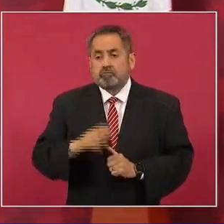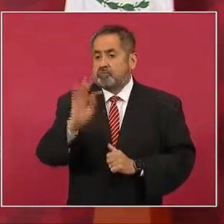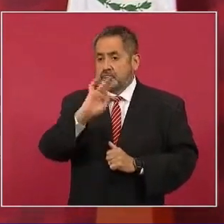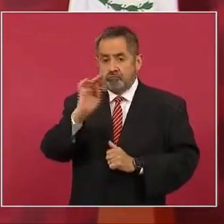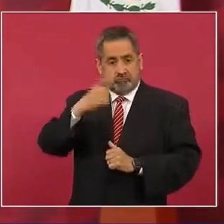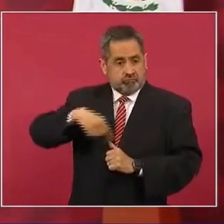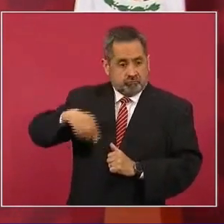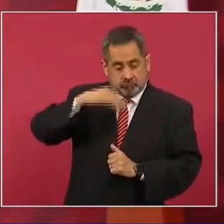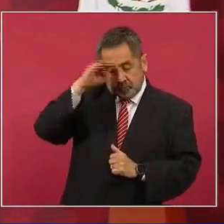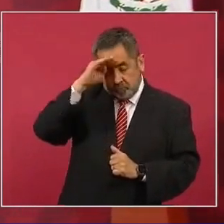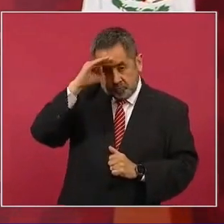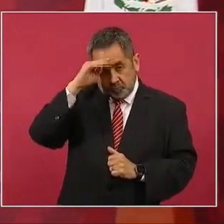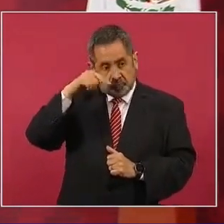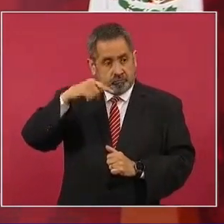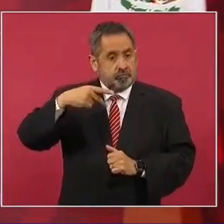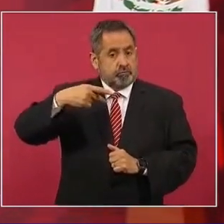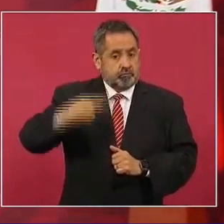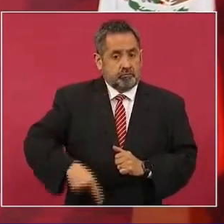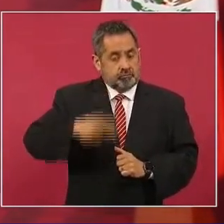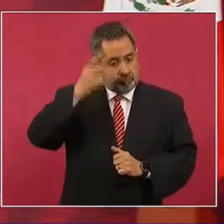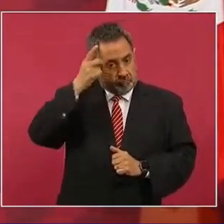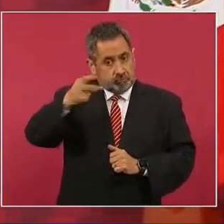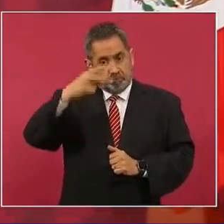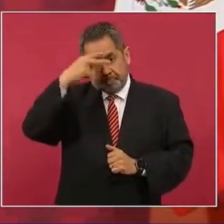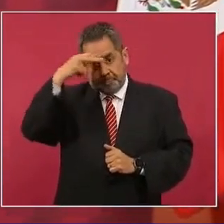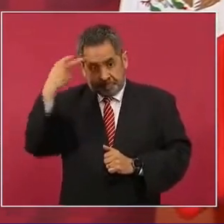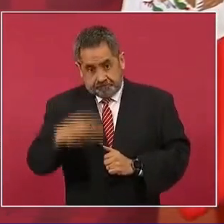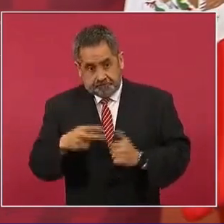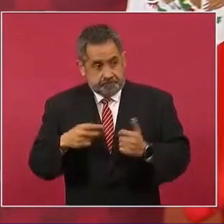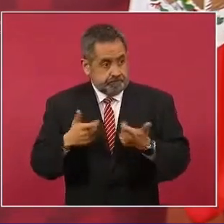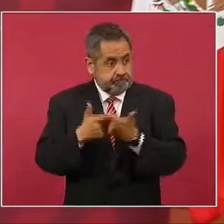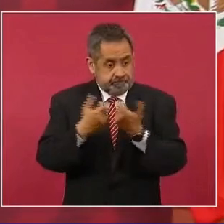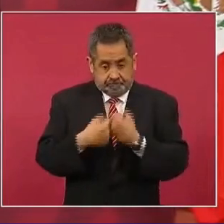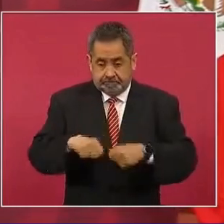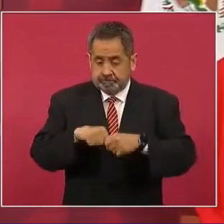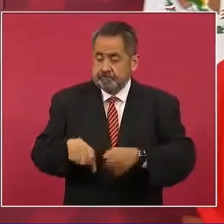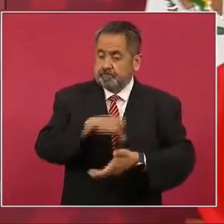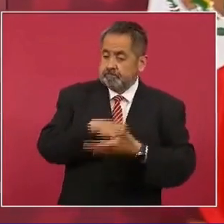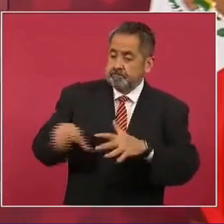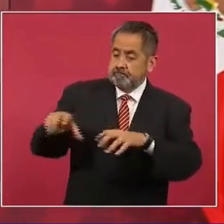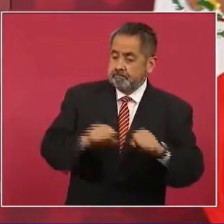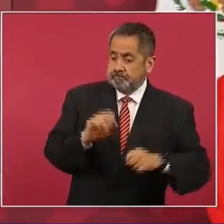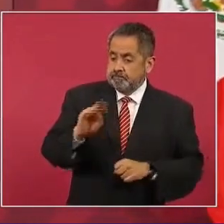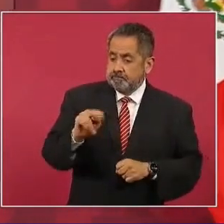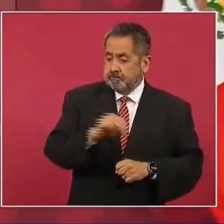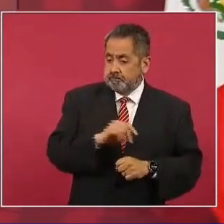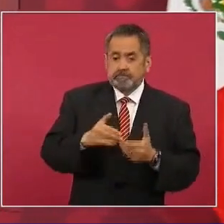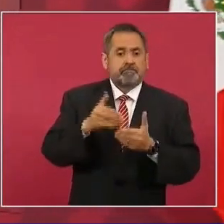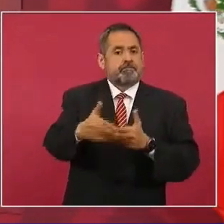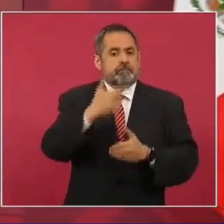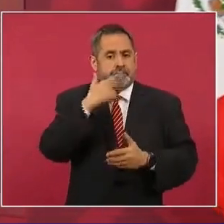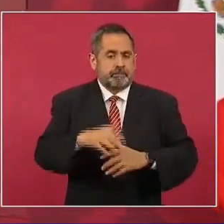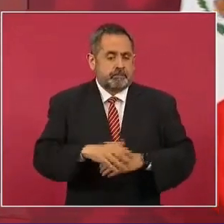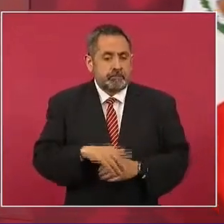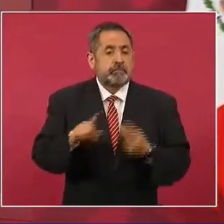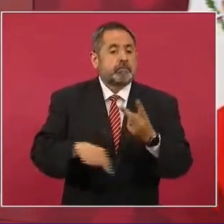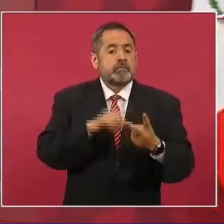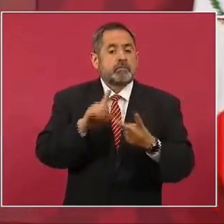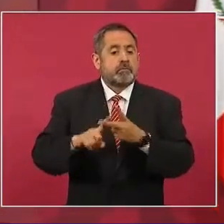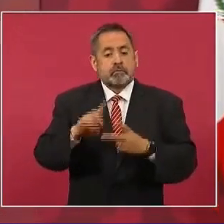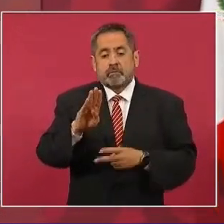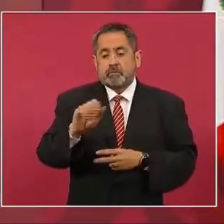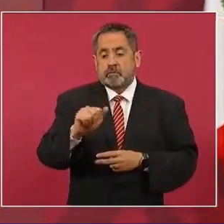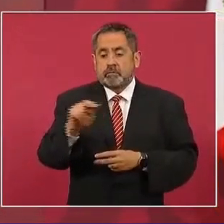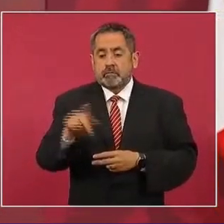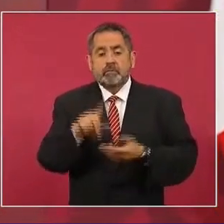logramos que sean mexicanos, pues sería un avance. Y luego está el patrimonio cultural que tiene